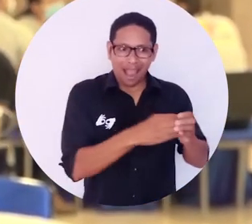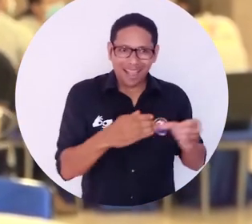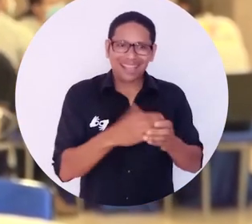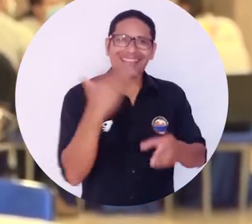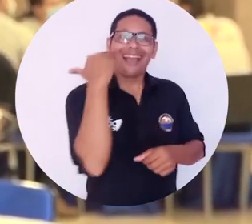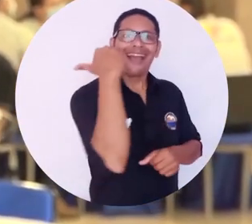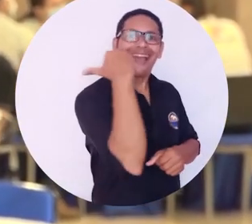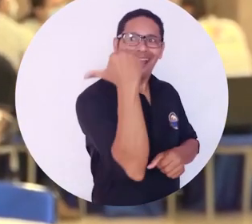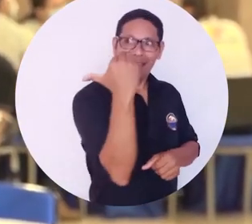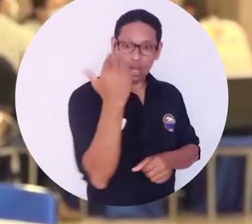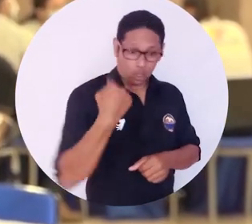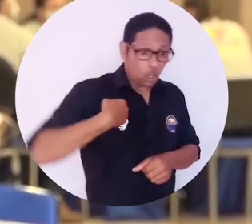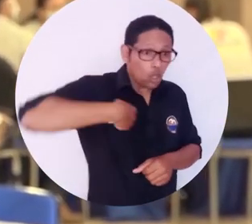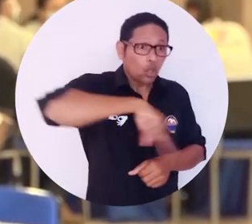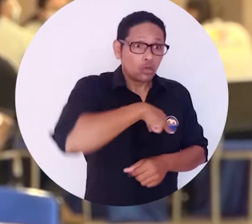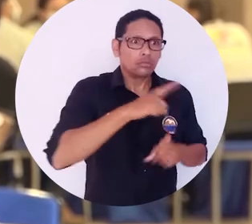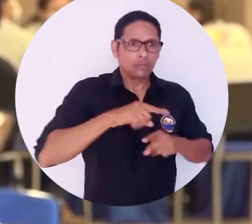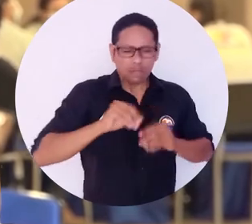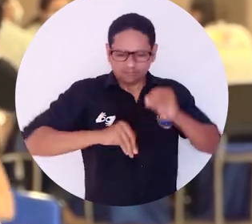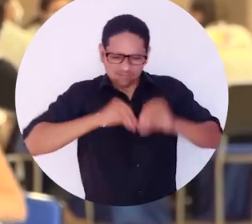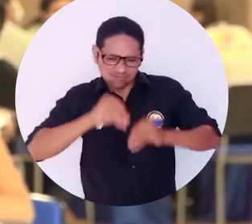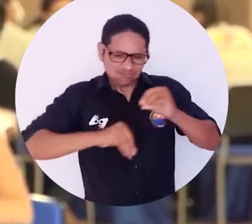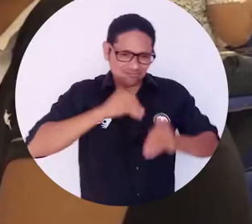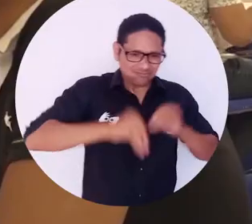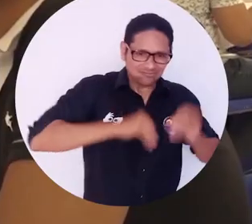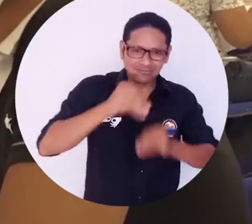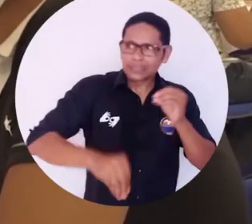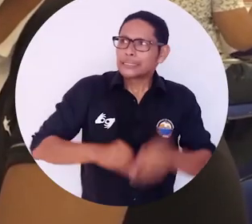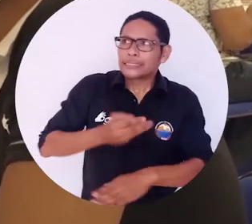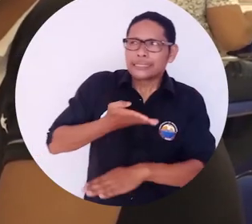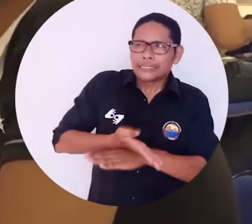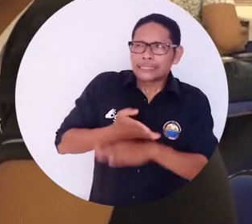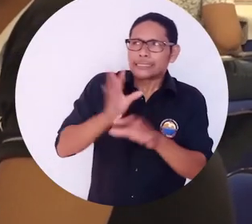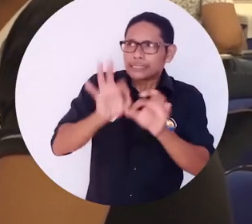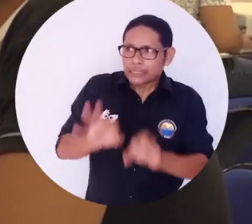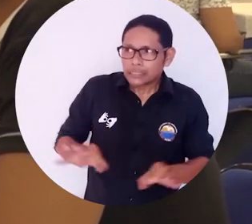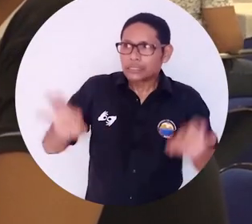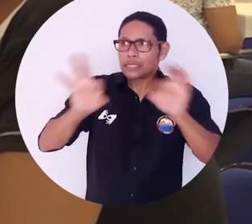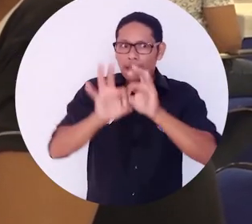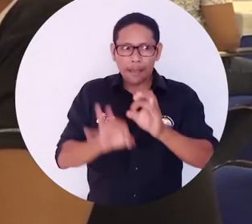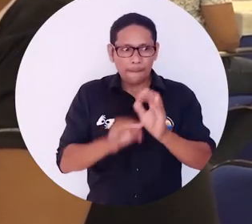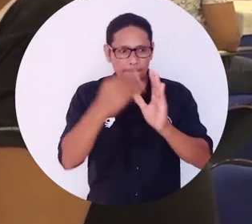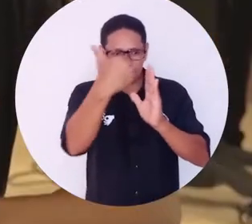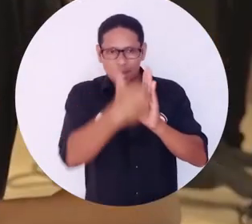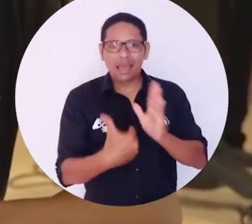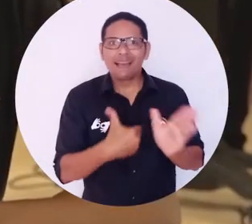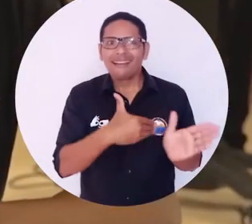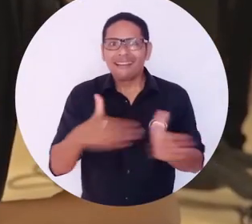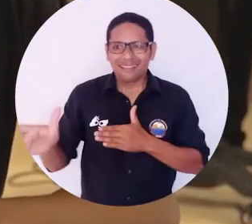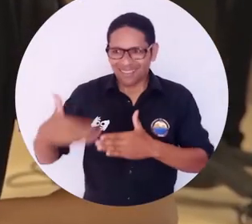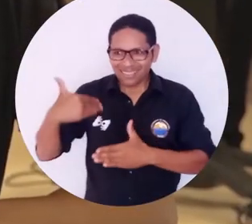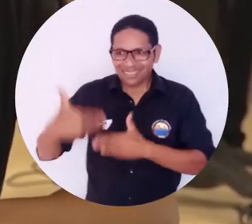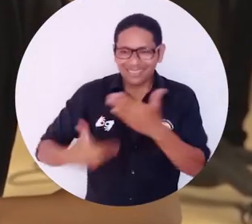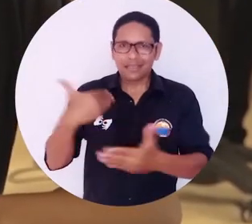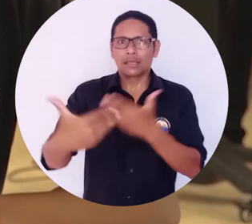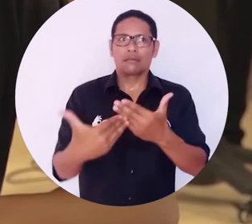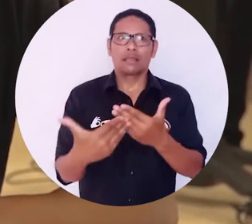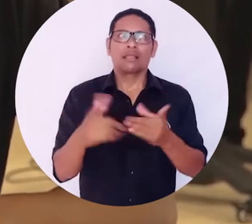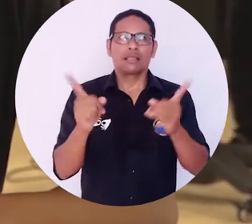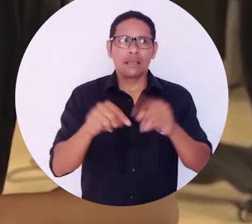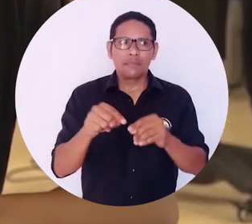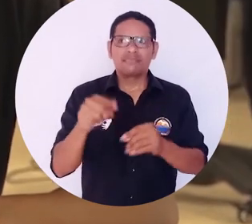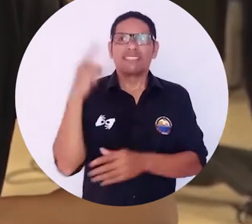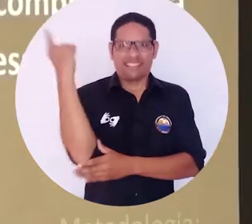hemos construido también unas iniciativas que vemos pertinente establecer tanto en el Plan de Desarrollo como a